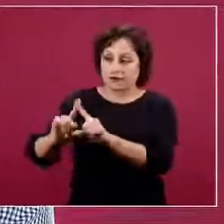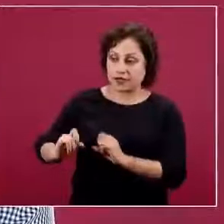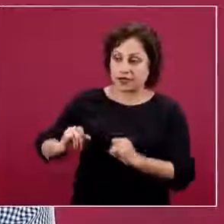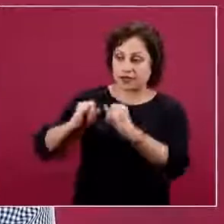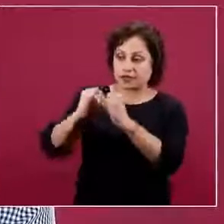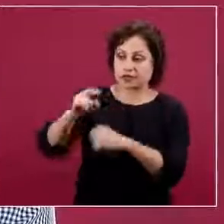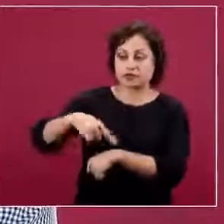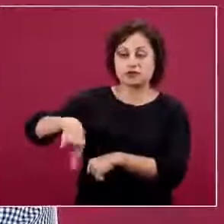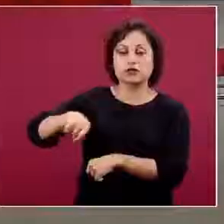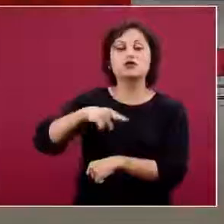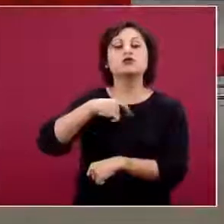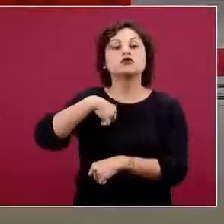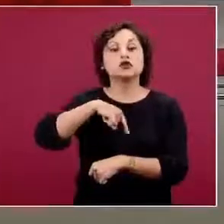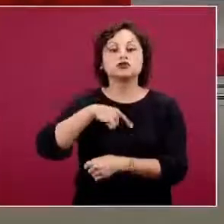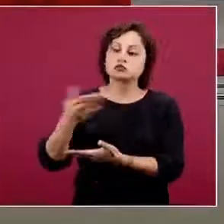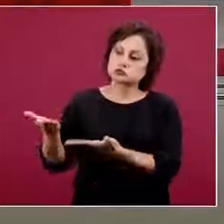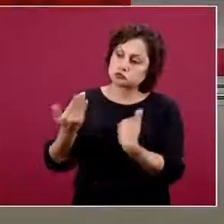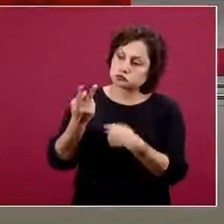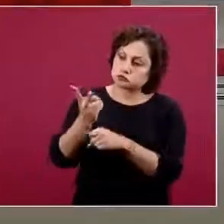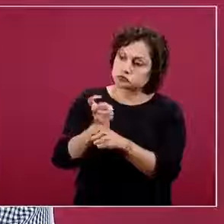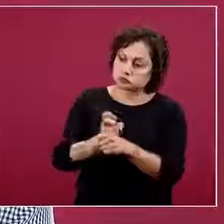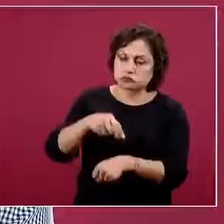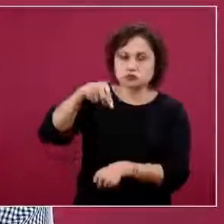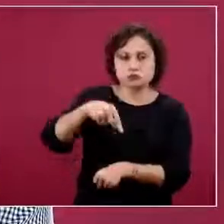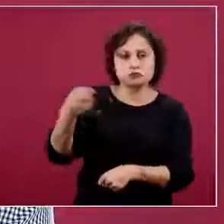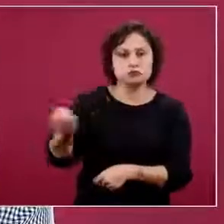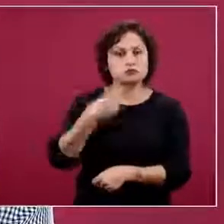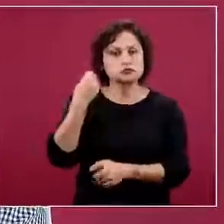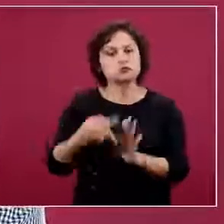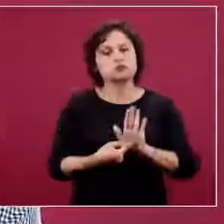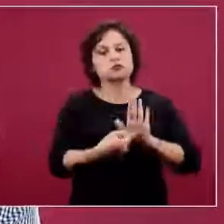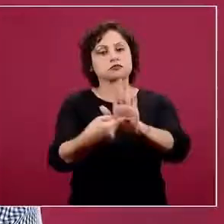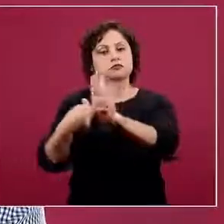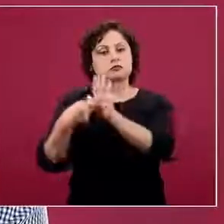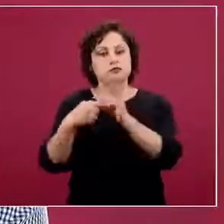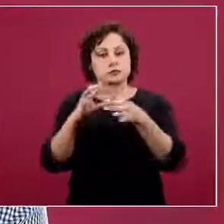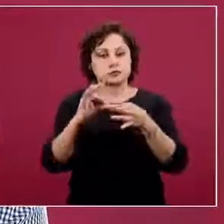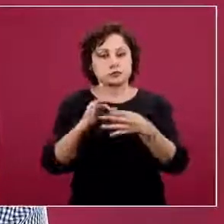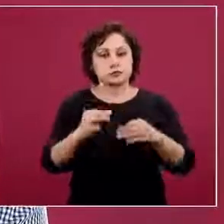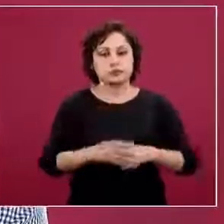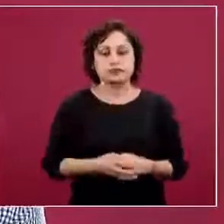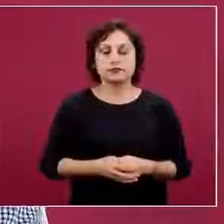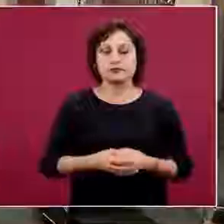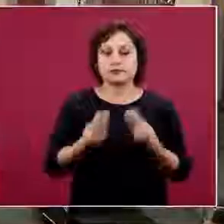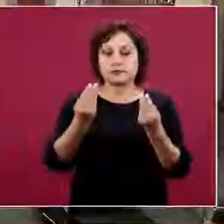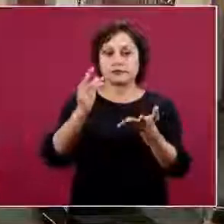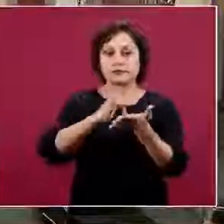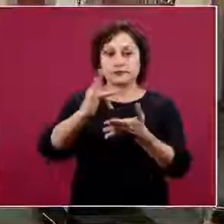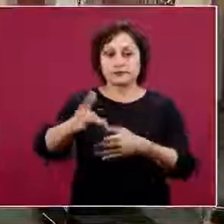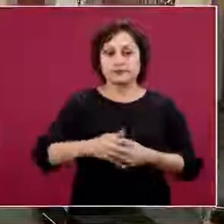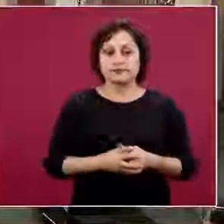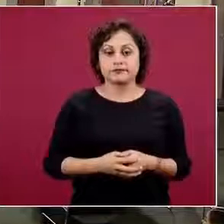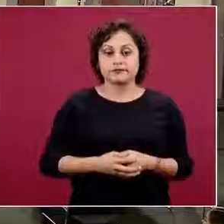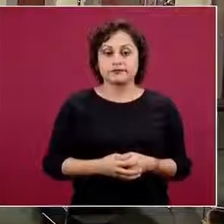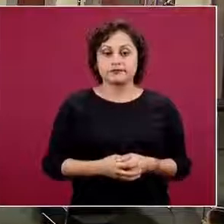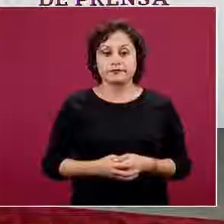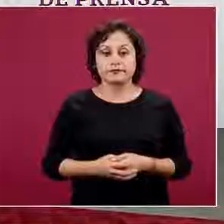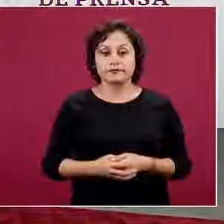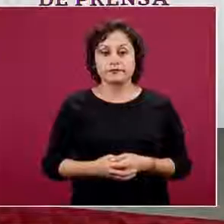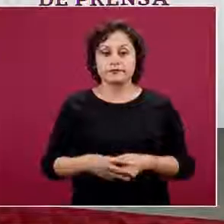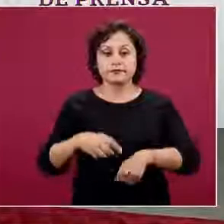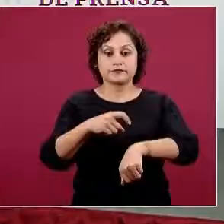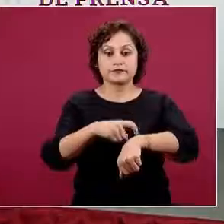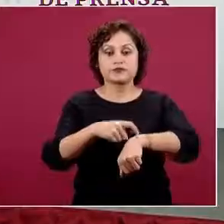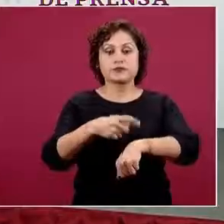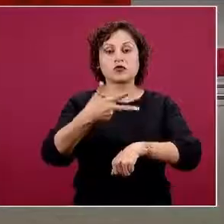podremos también en su momento invitarlos a presentar estos hallazgos. ¿Sí? Muchas gracias. Pues bueno, son las 8 de la noche